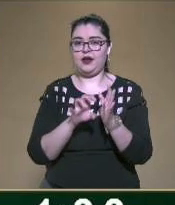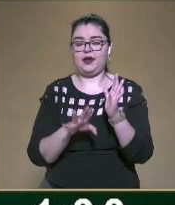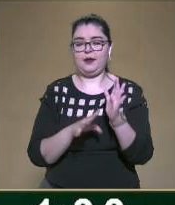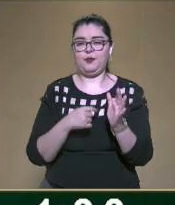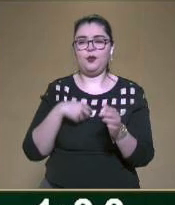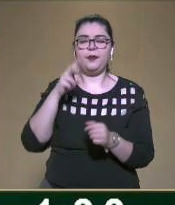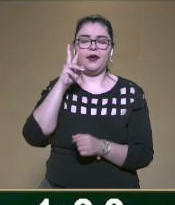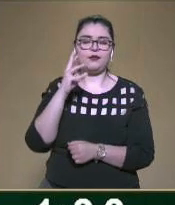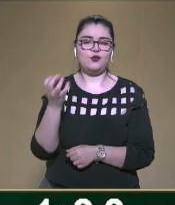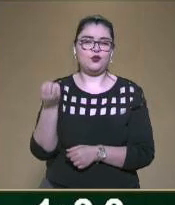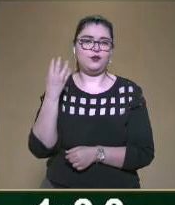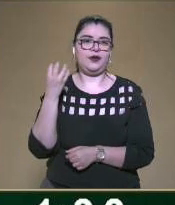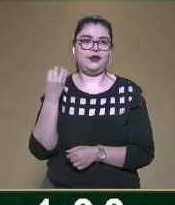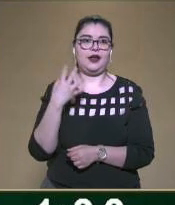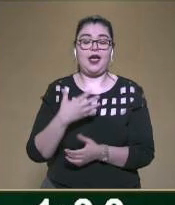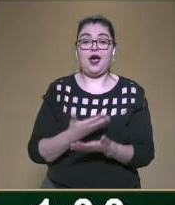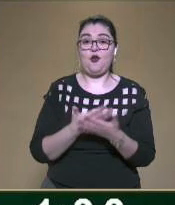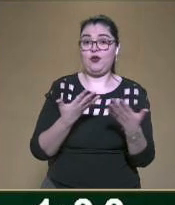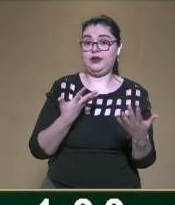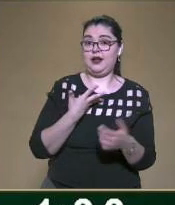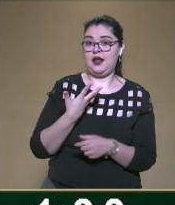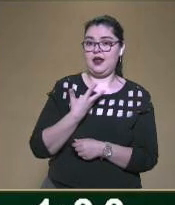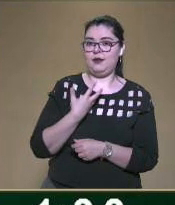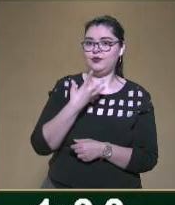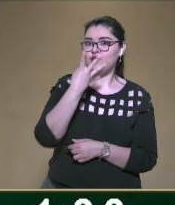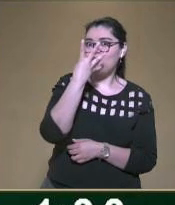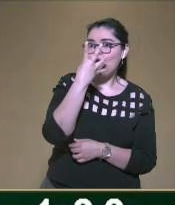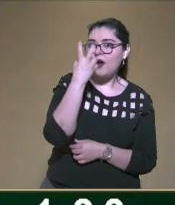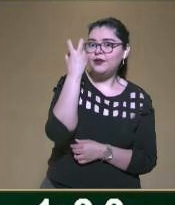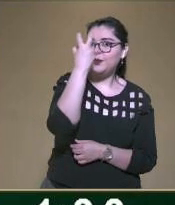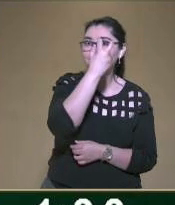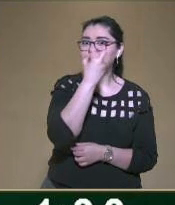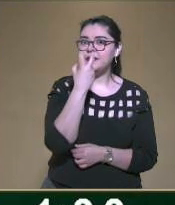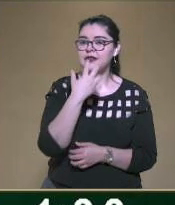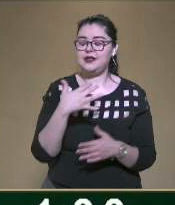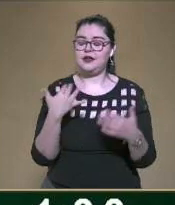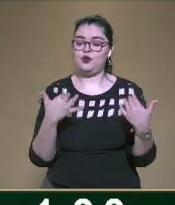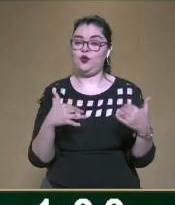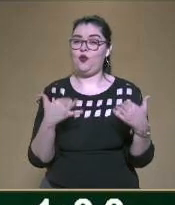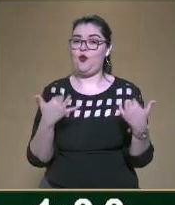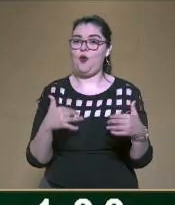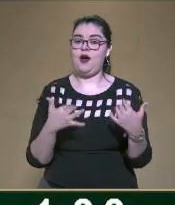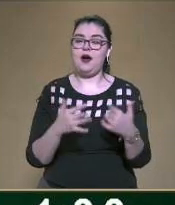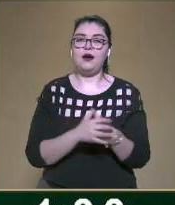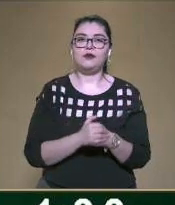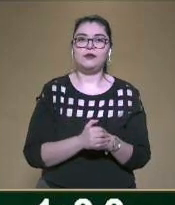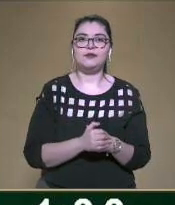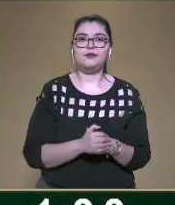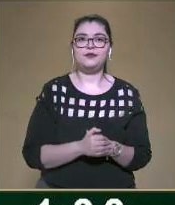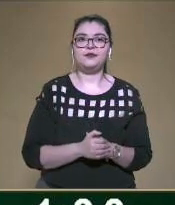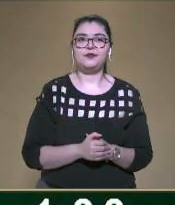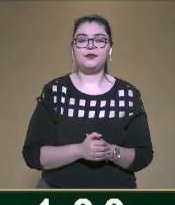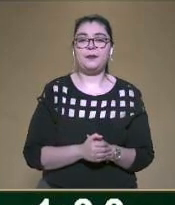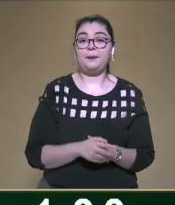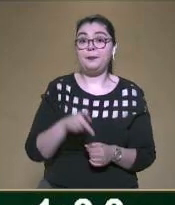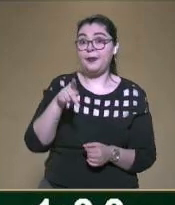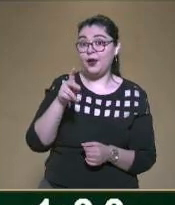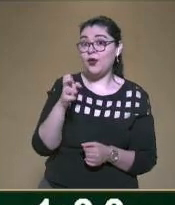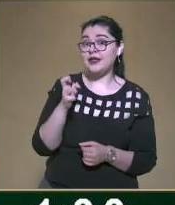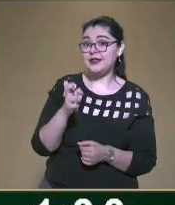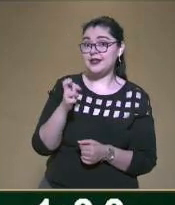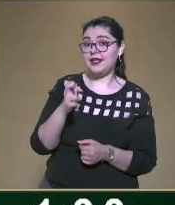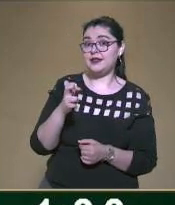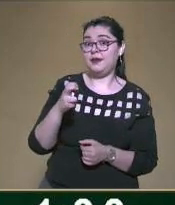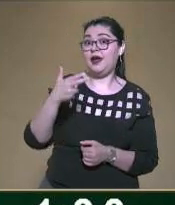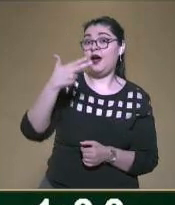pantalla. Tenemos ahora cuatro pizzas. Cuatro pizzas. Ay, aumenta más el número de pizzas. Y tenemos